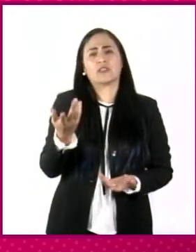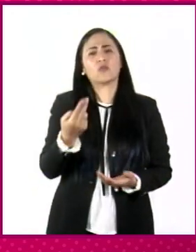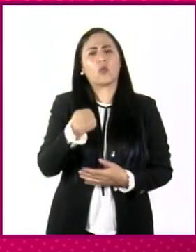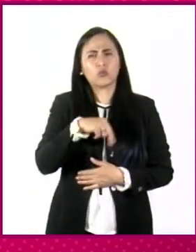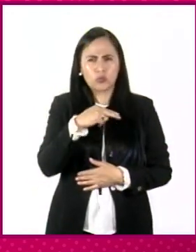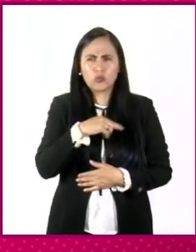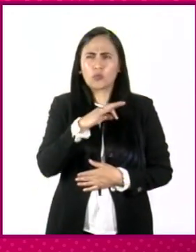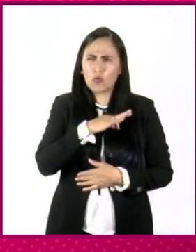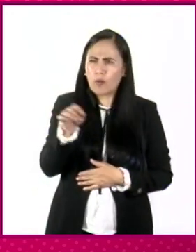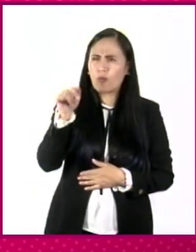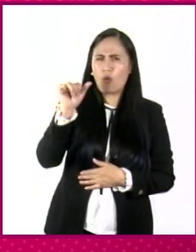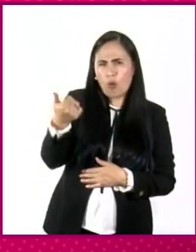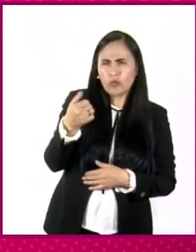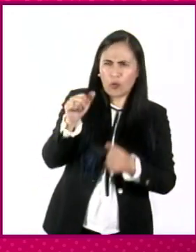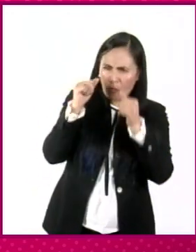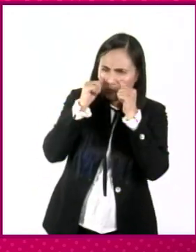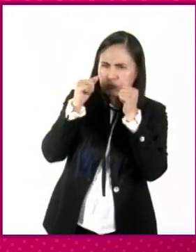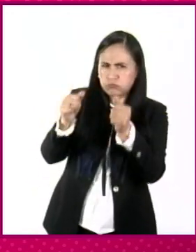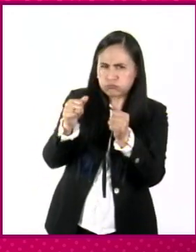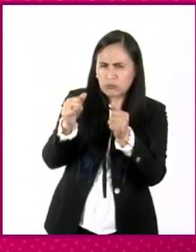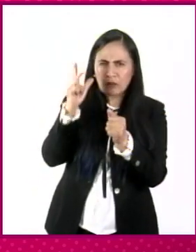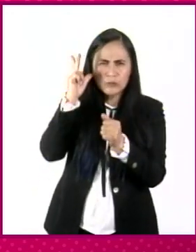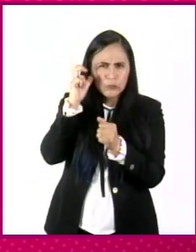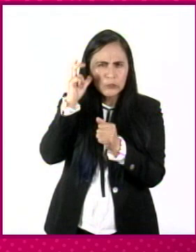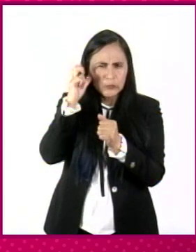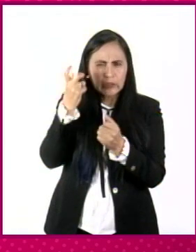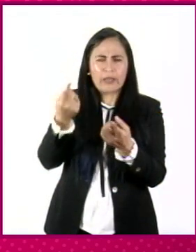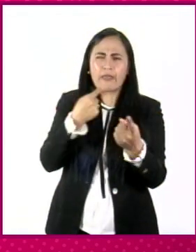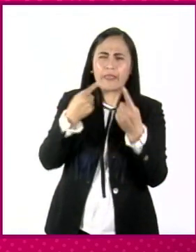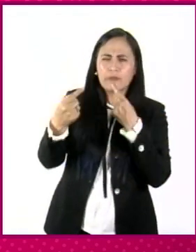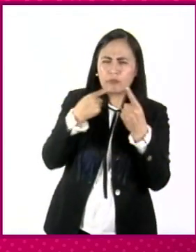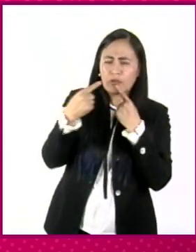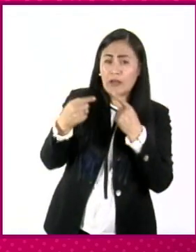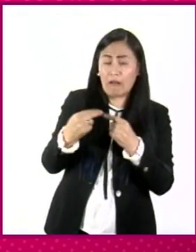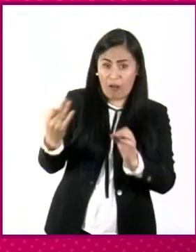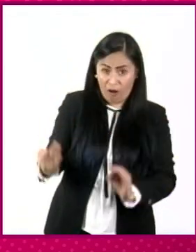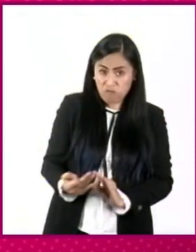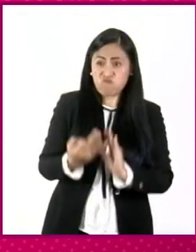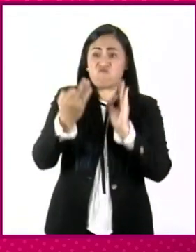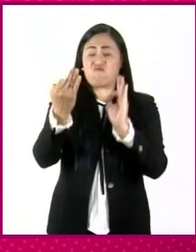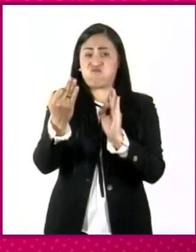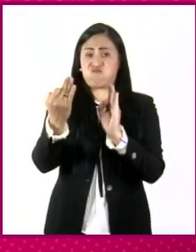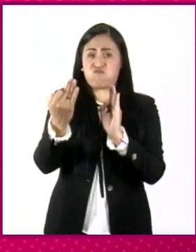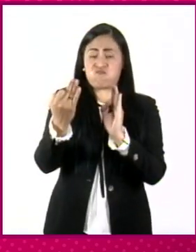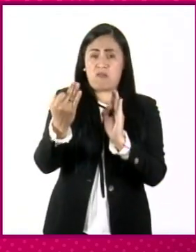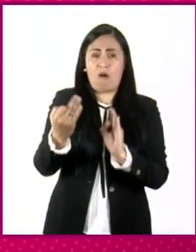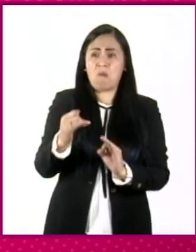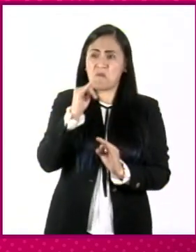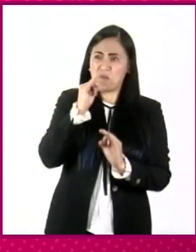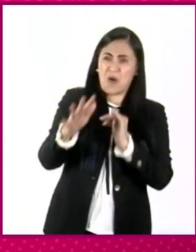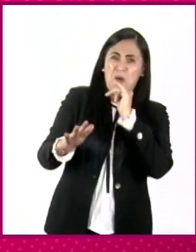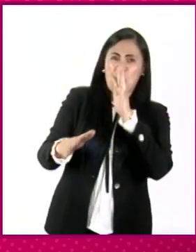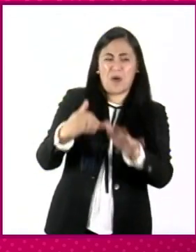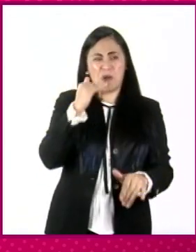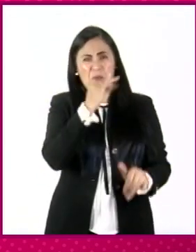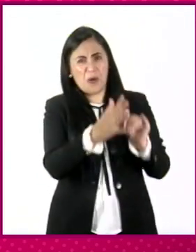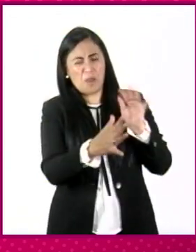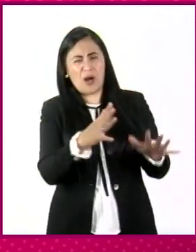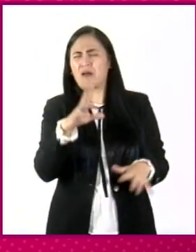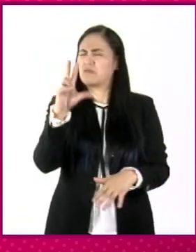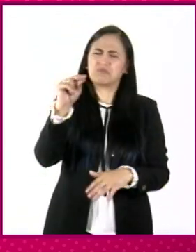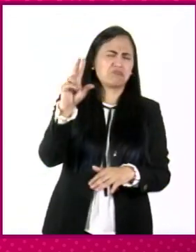de escuchar al otro, ¿no? Y debatir con él. No es una cuestión de confrontación de polaridades, sino también es una cuestión de